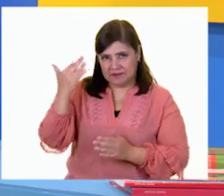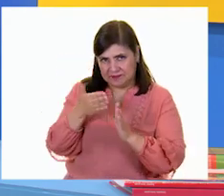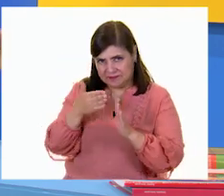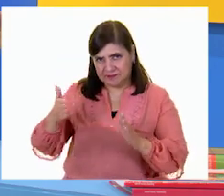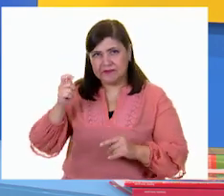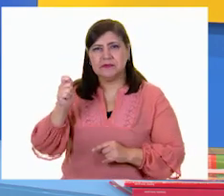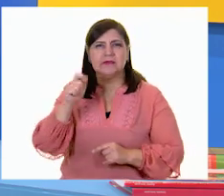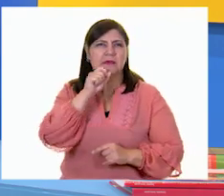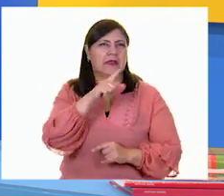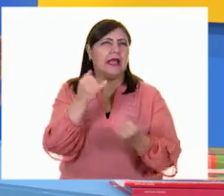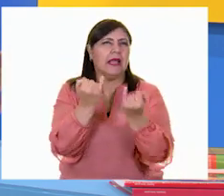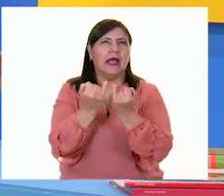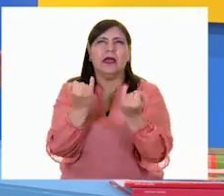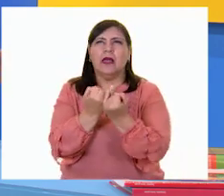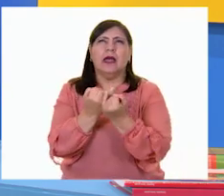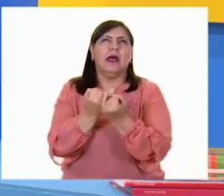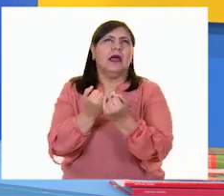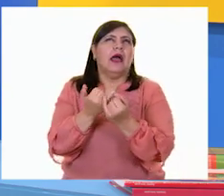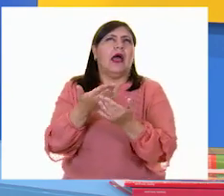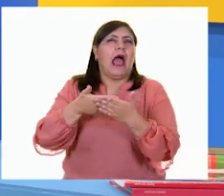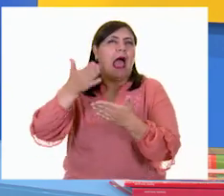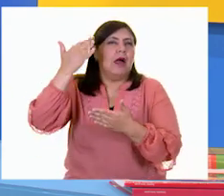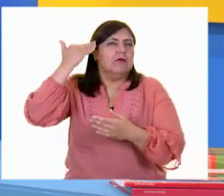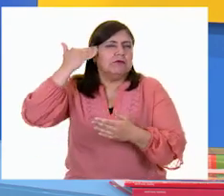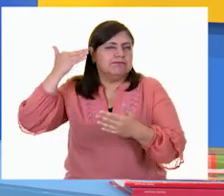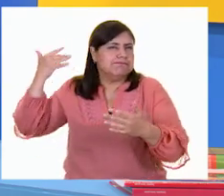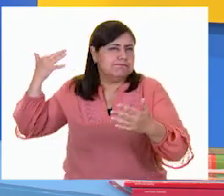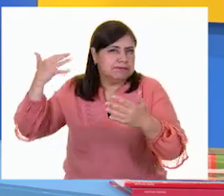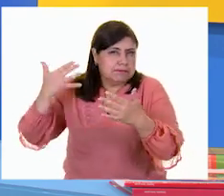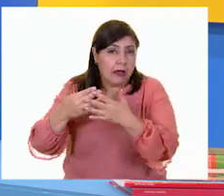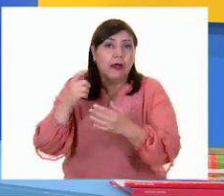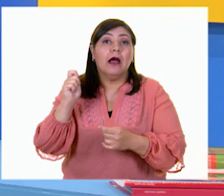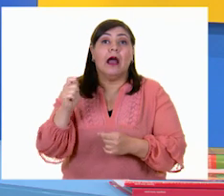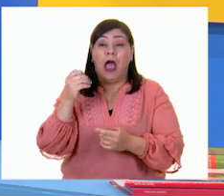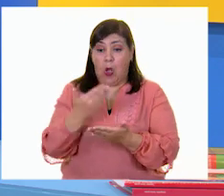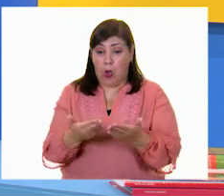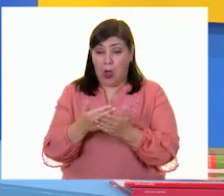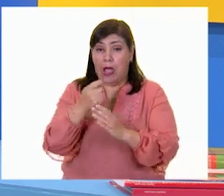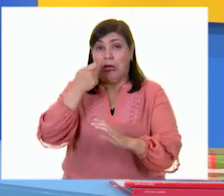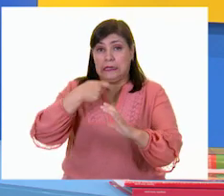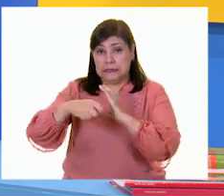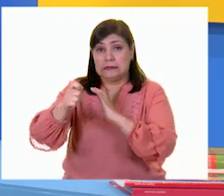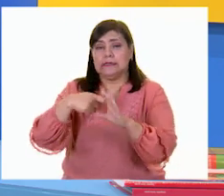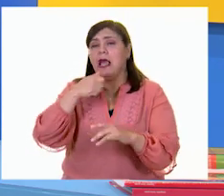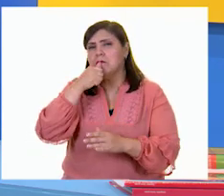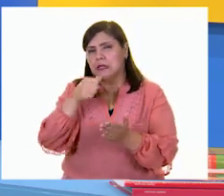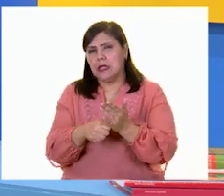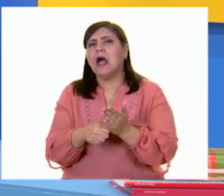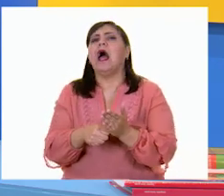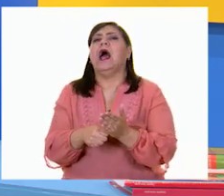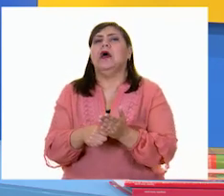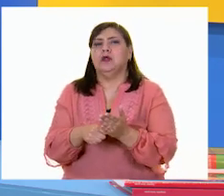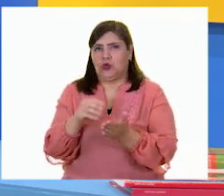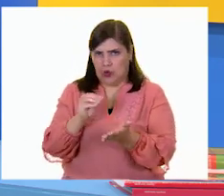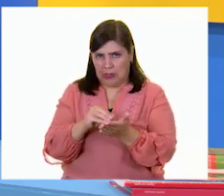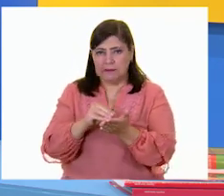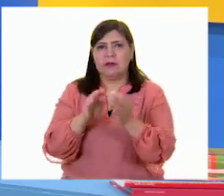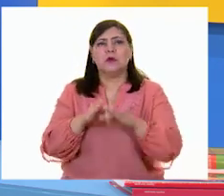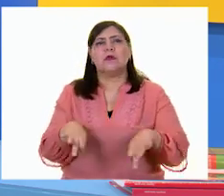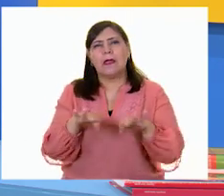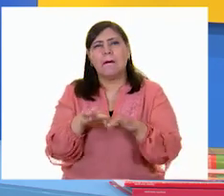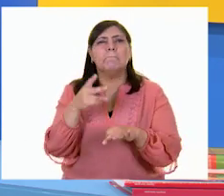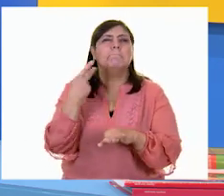así lo fue durante mucho tiempo. Y aunque sigue teniendo gran relevancia, muchas de sus funciones han sido sustituidas por el